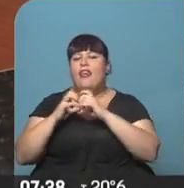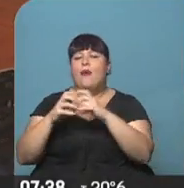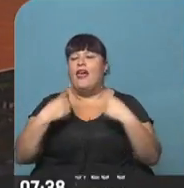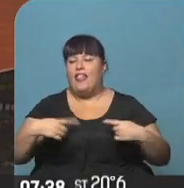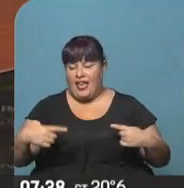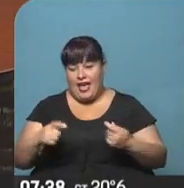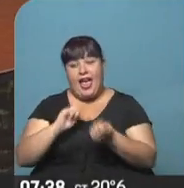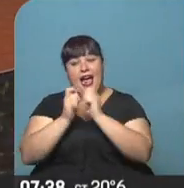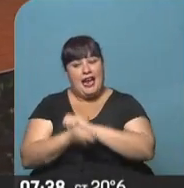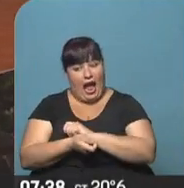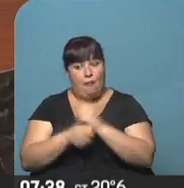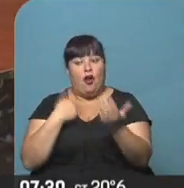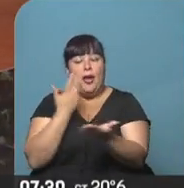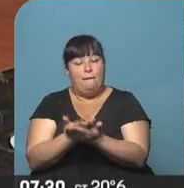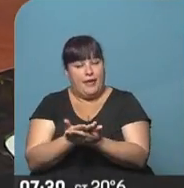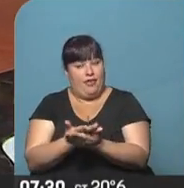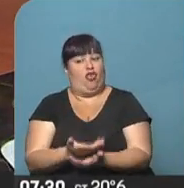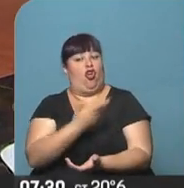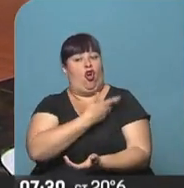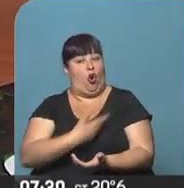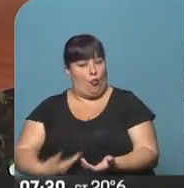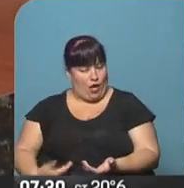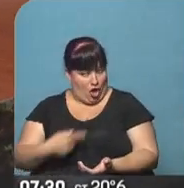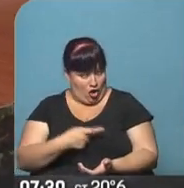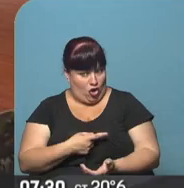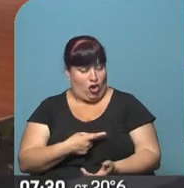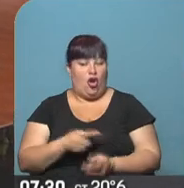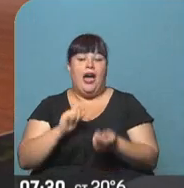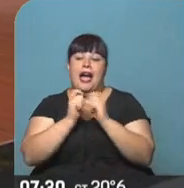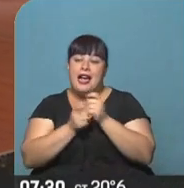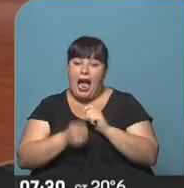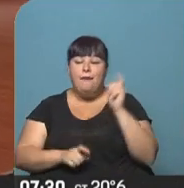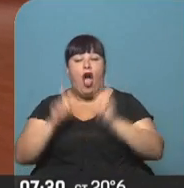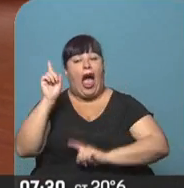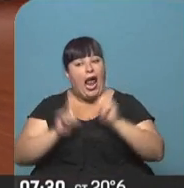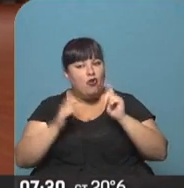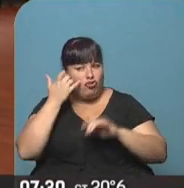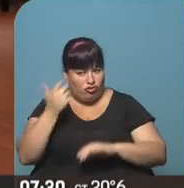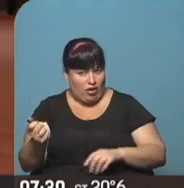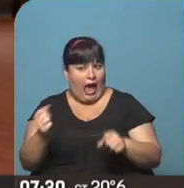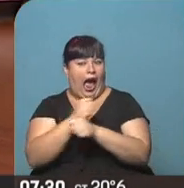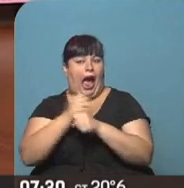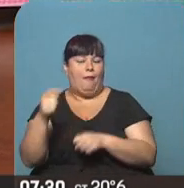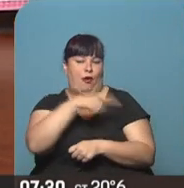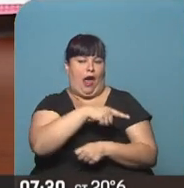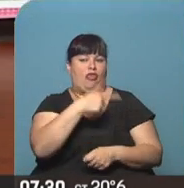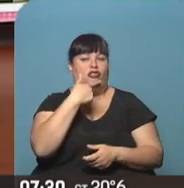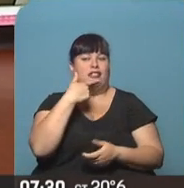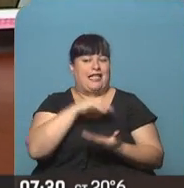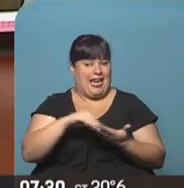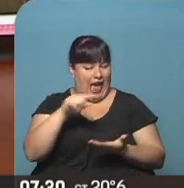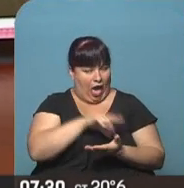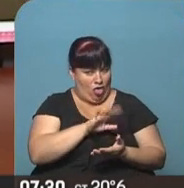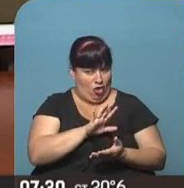debates? Las reformas que ha planteado el Poder Ejecutivo. Reformas que en algunos casos tienen ya la sanción parlamentaria del